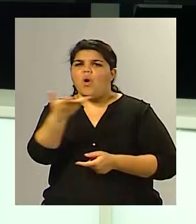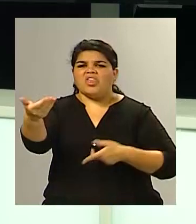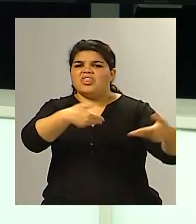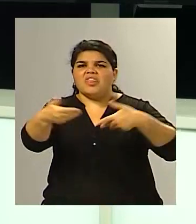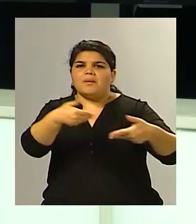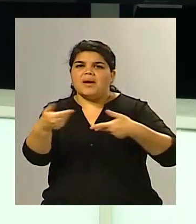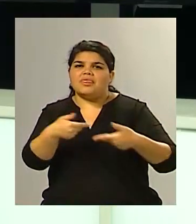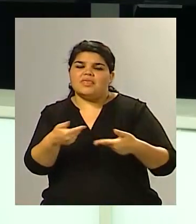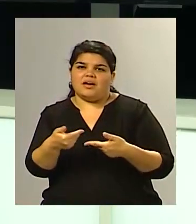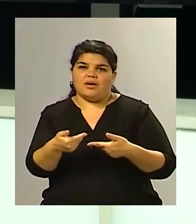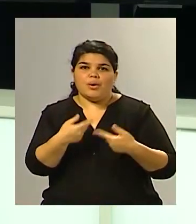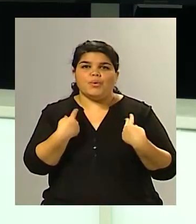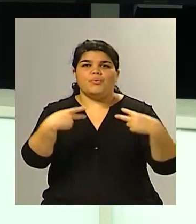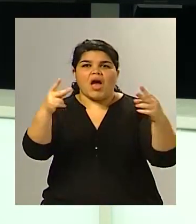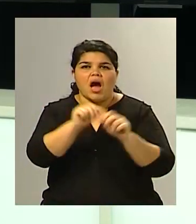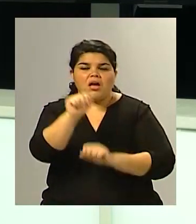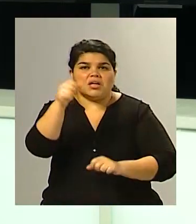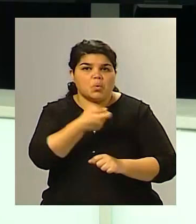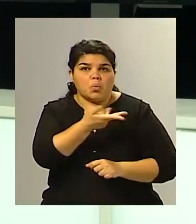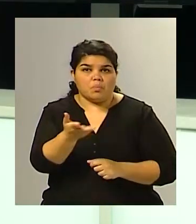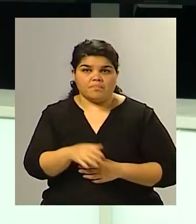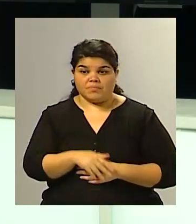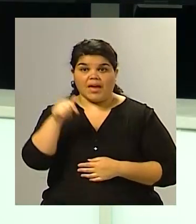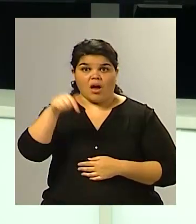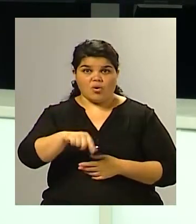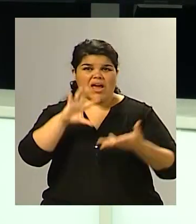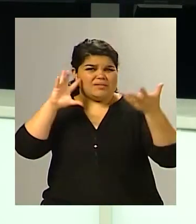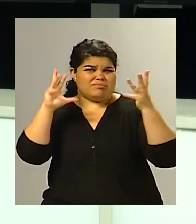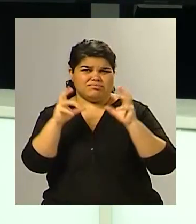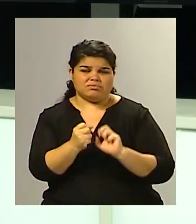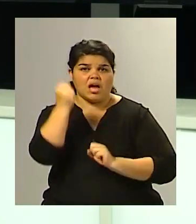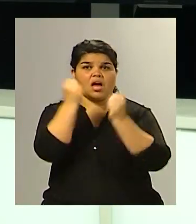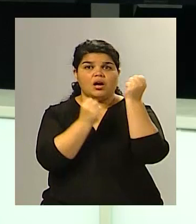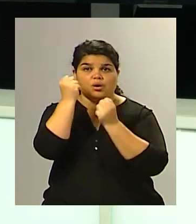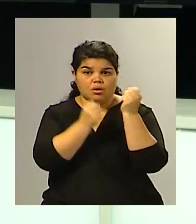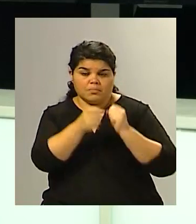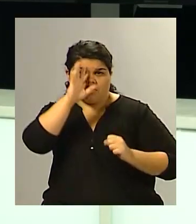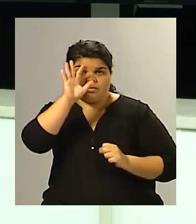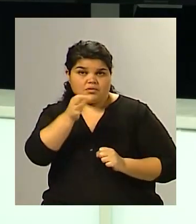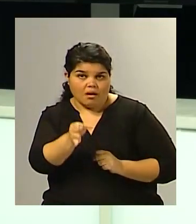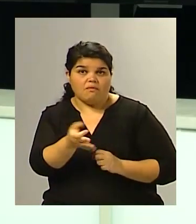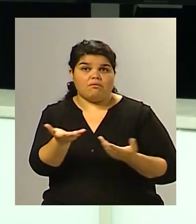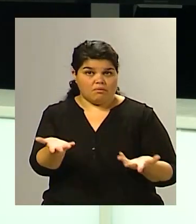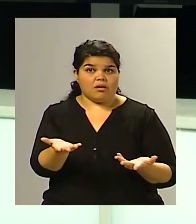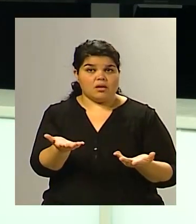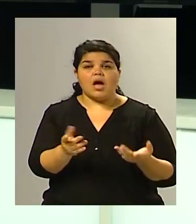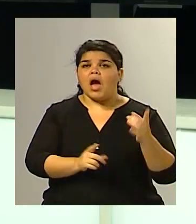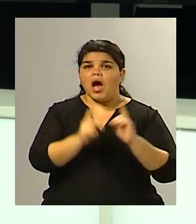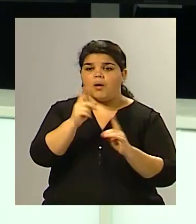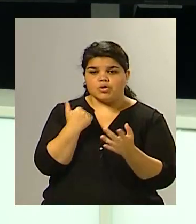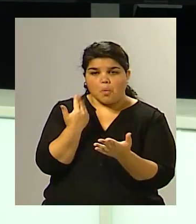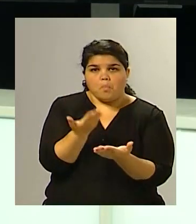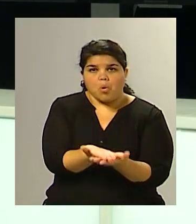nuestra provincia, porque es una realidad que estamos atravesando una crisis económica y que a veces si hacemos una